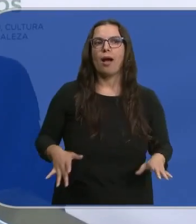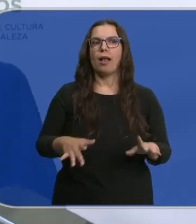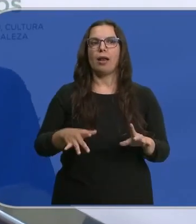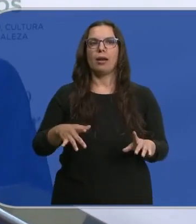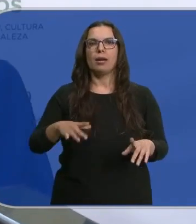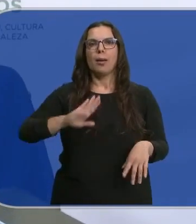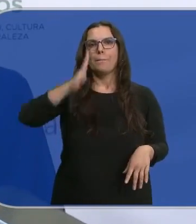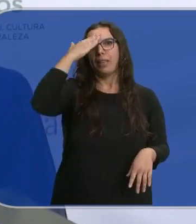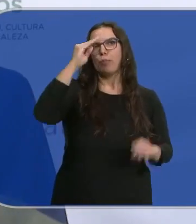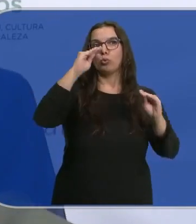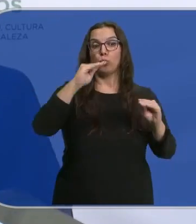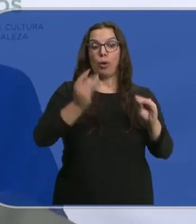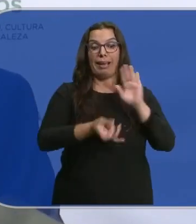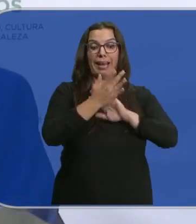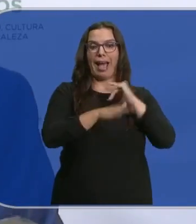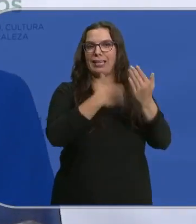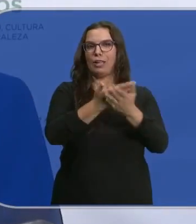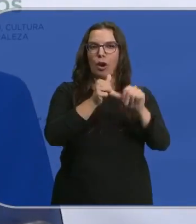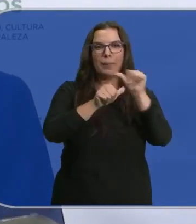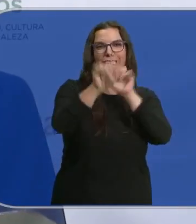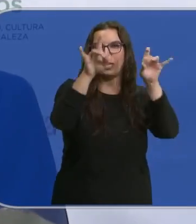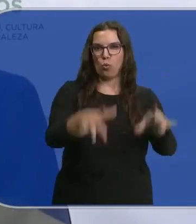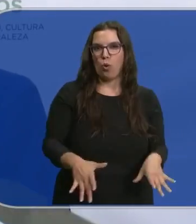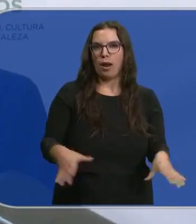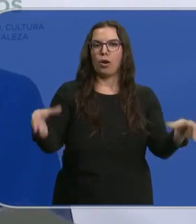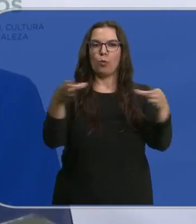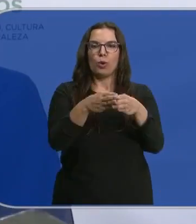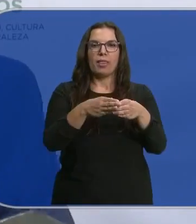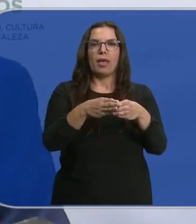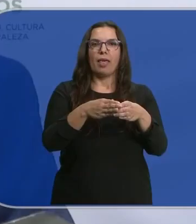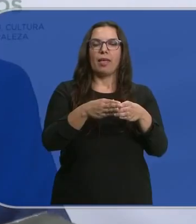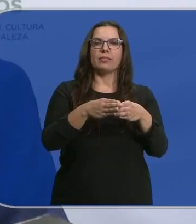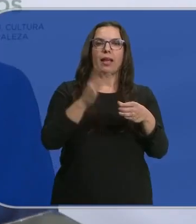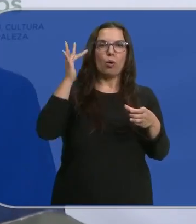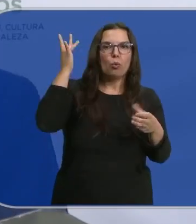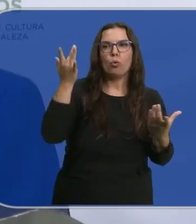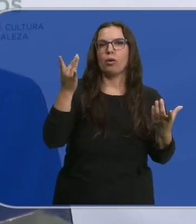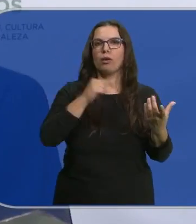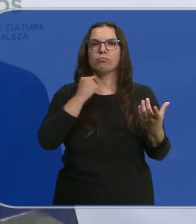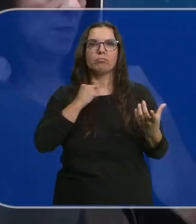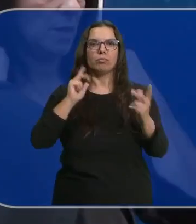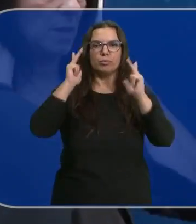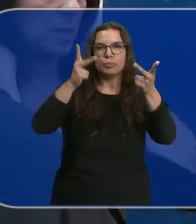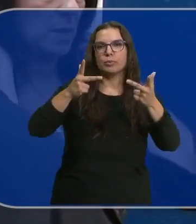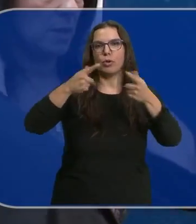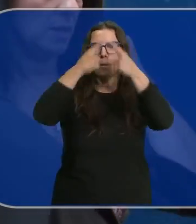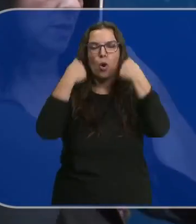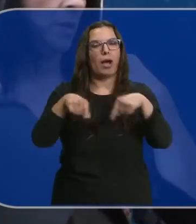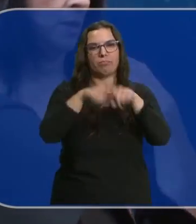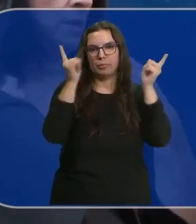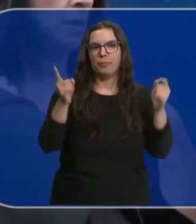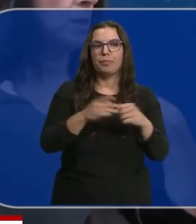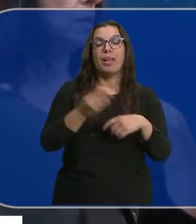sus principios fundacionales, que siguieran siendo ocupados por comunidades monásticas, religiosas o conventuales. Mejor que